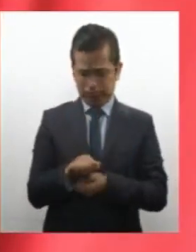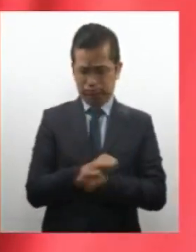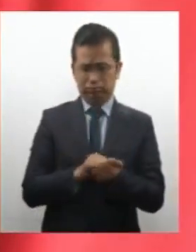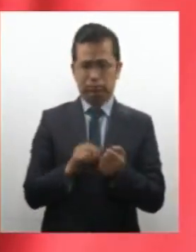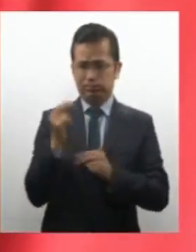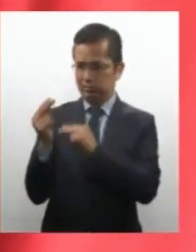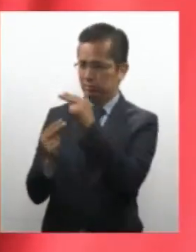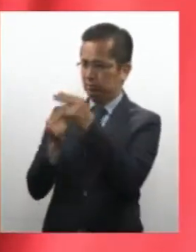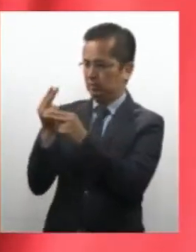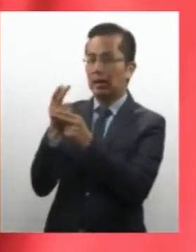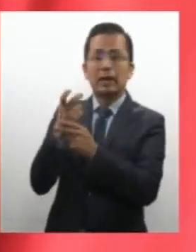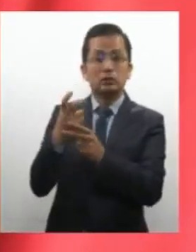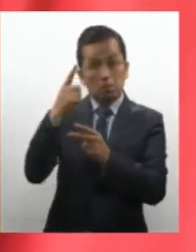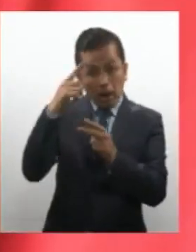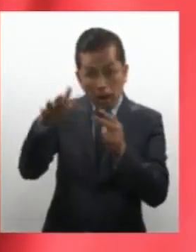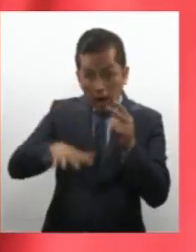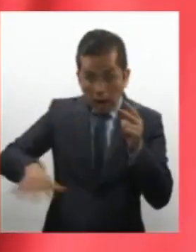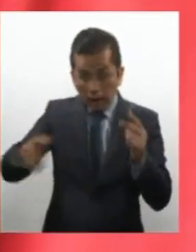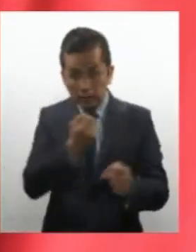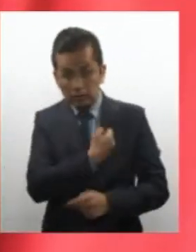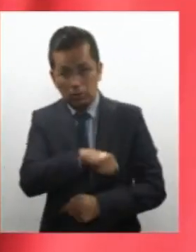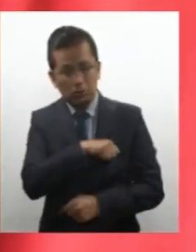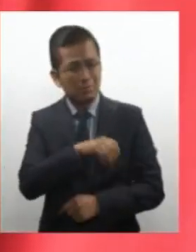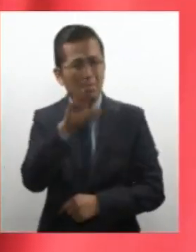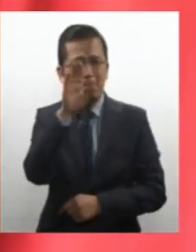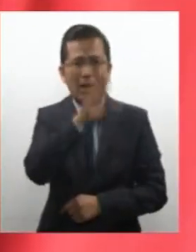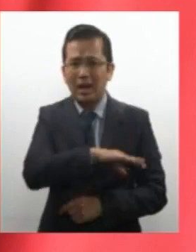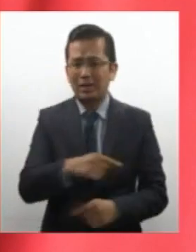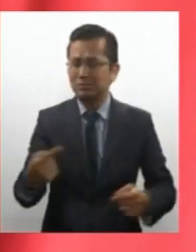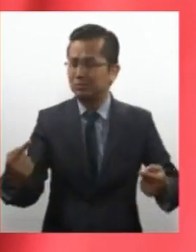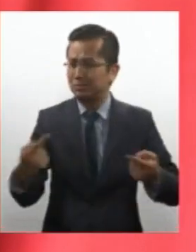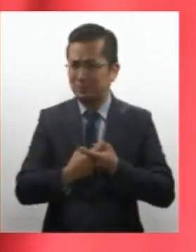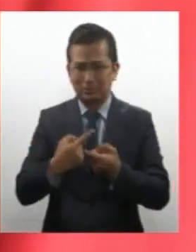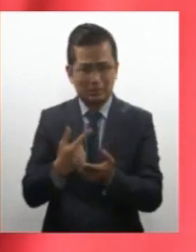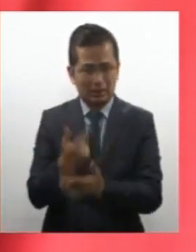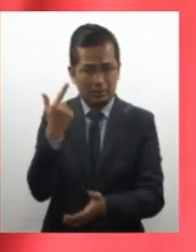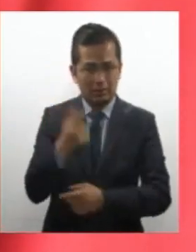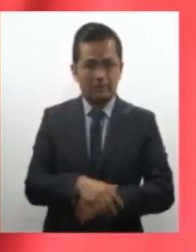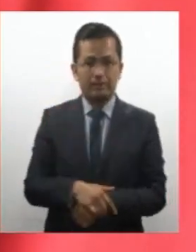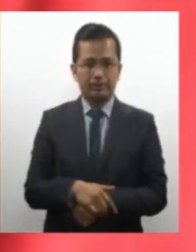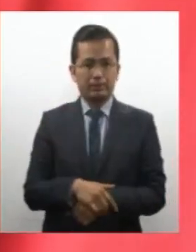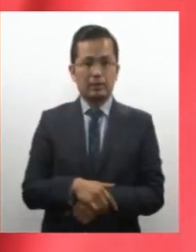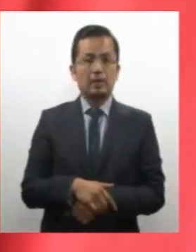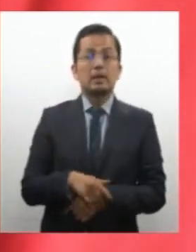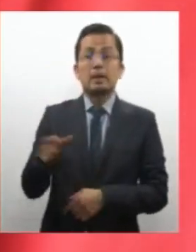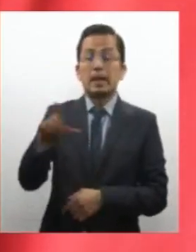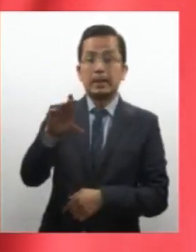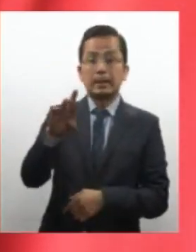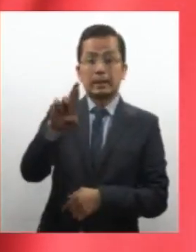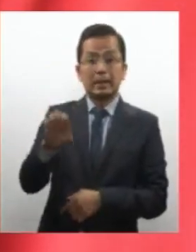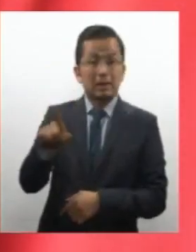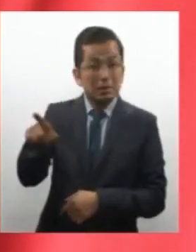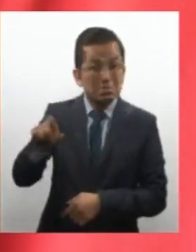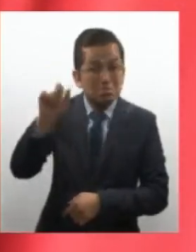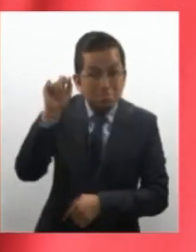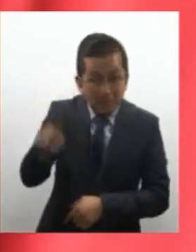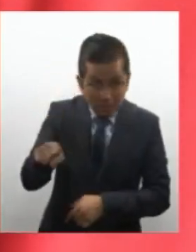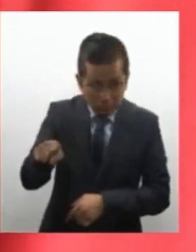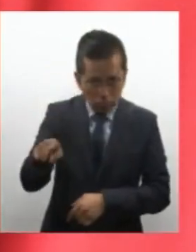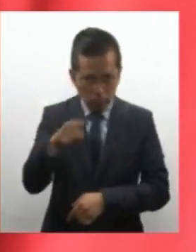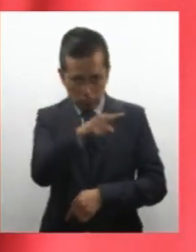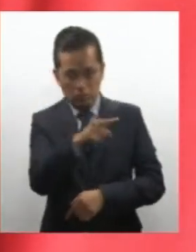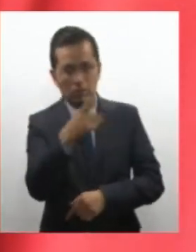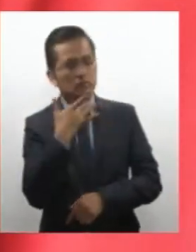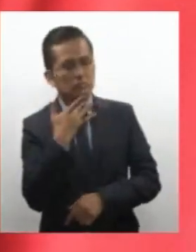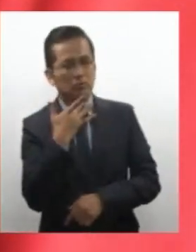Entonces, esto mismo lo volvió a hacer la CRE, pero ahora con el diésel. Pospone hasta el